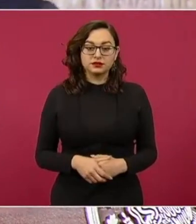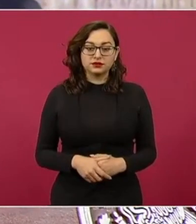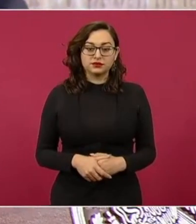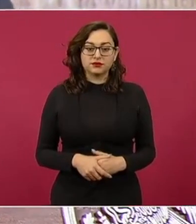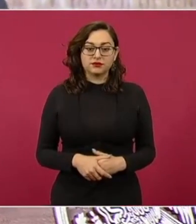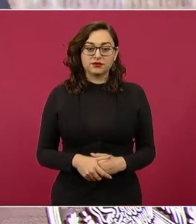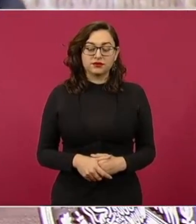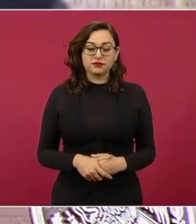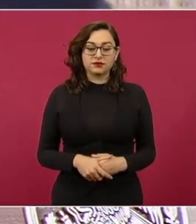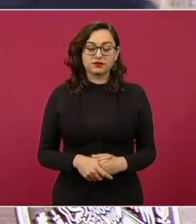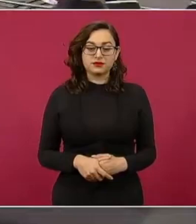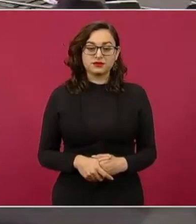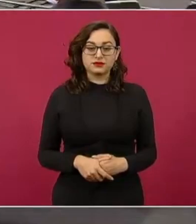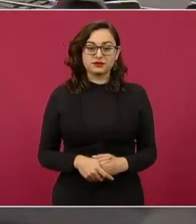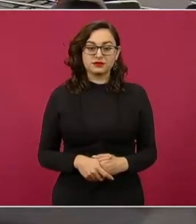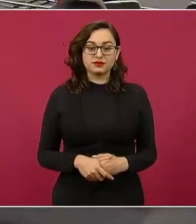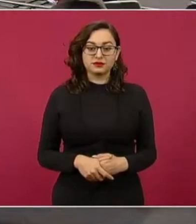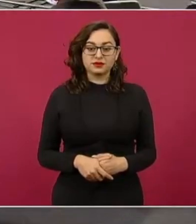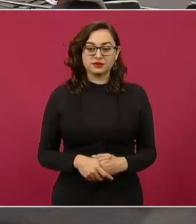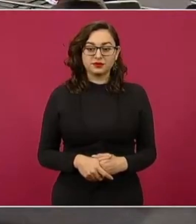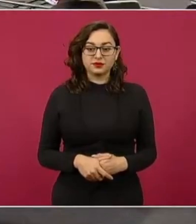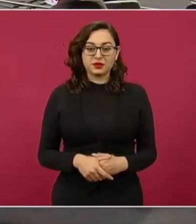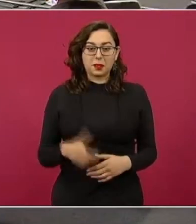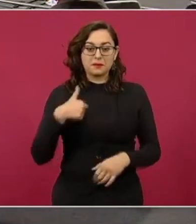Mis amigos, mis enemigos,